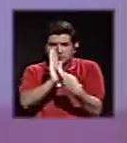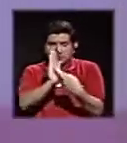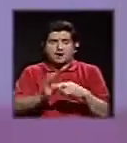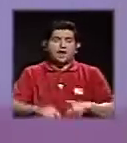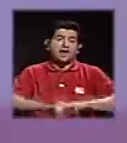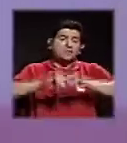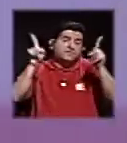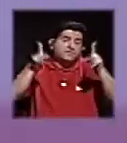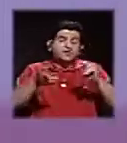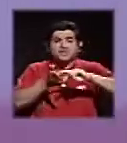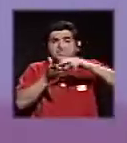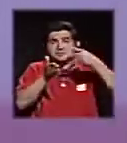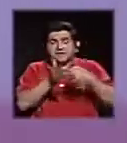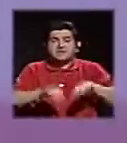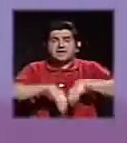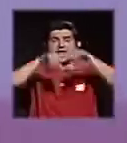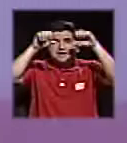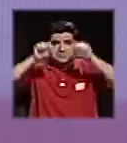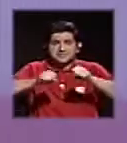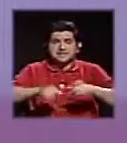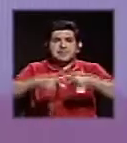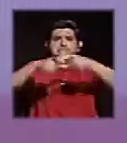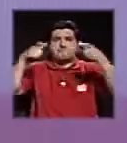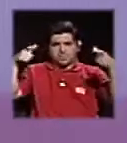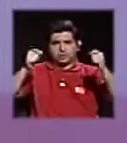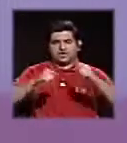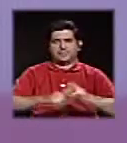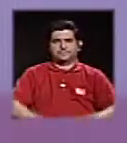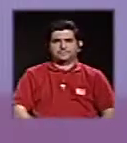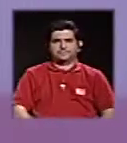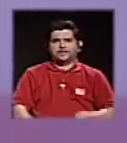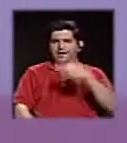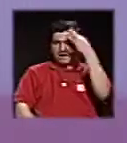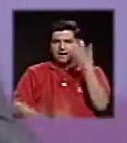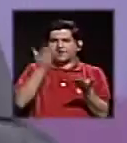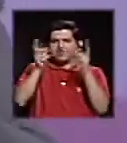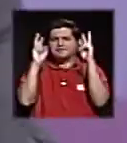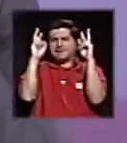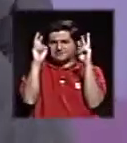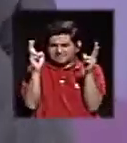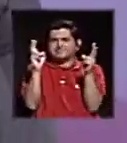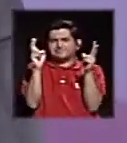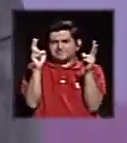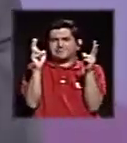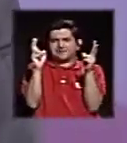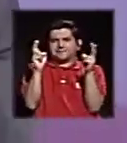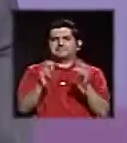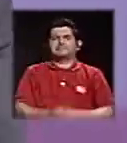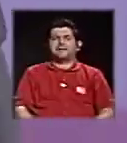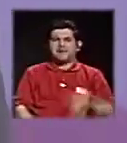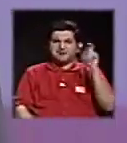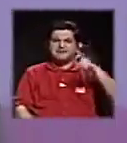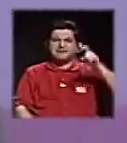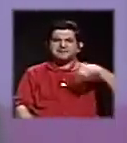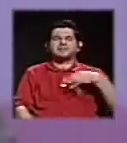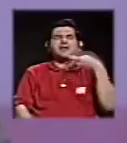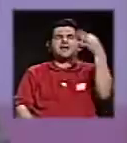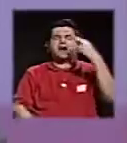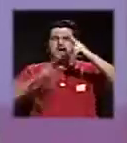estamos hablando de cargos por el sistema mayoritario creo que ese es uno de los temas este que habrá que ver más